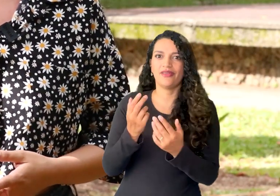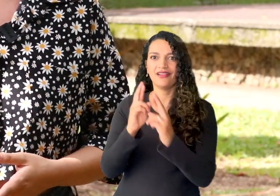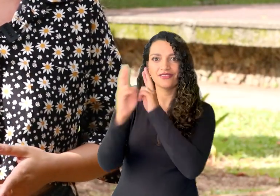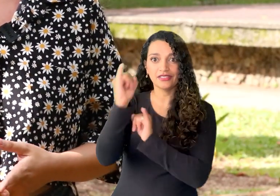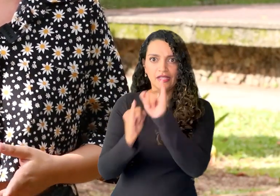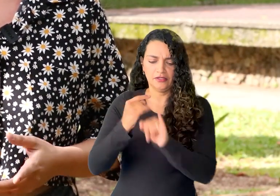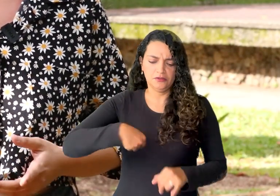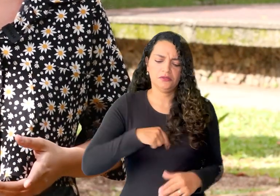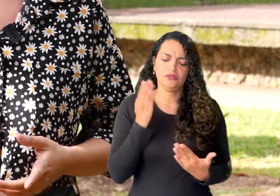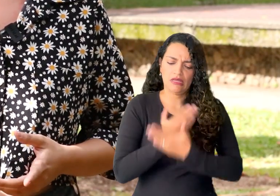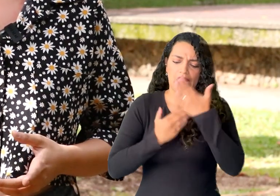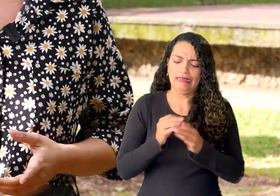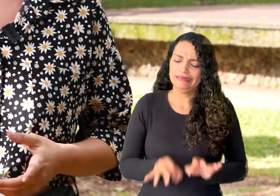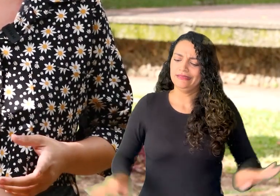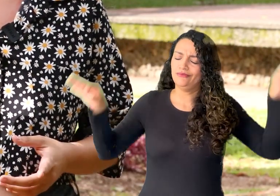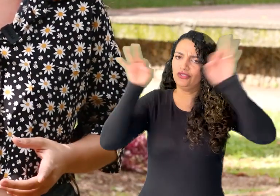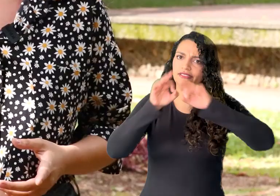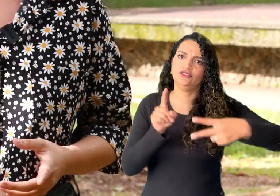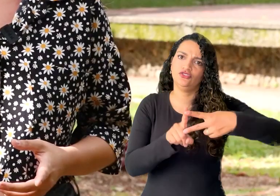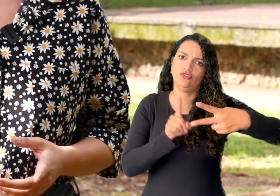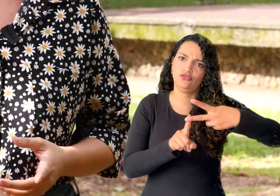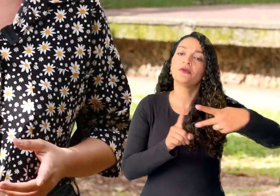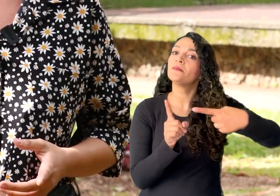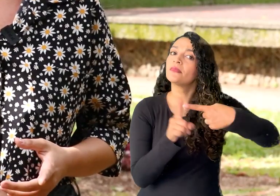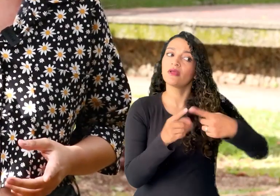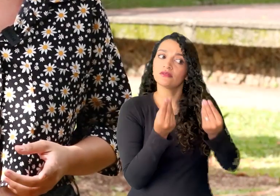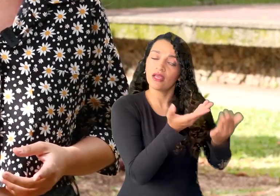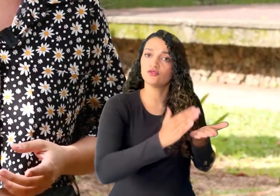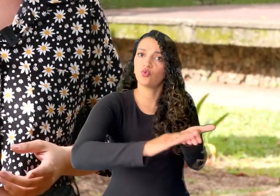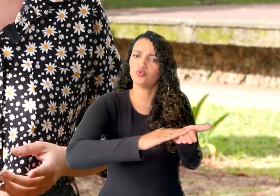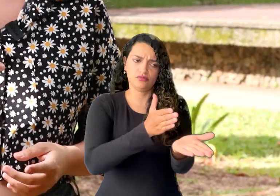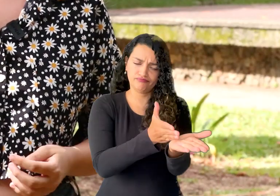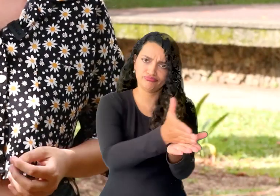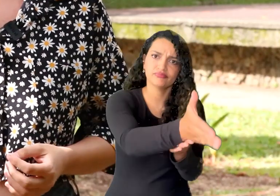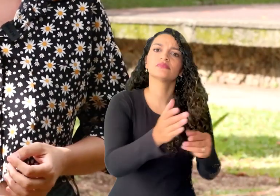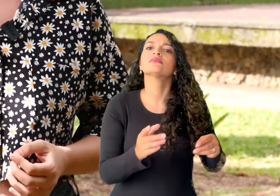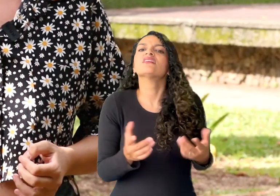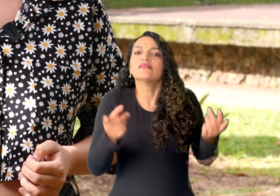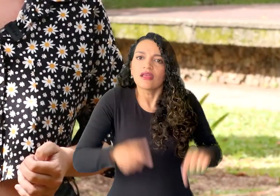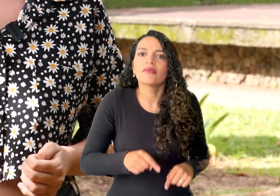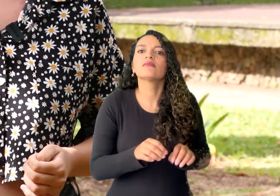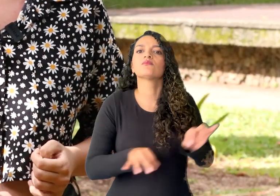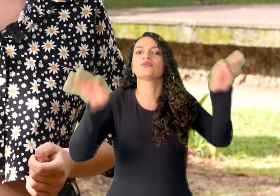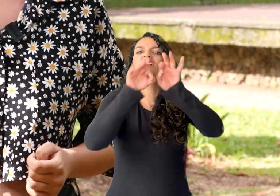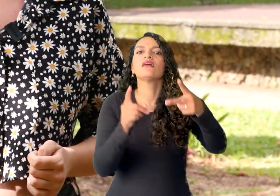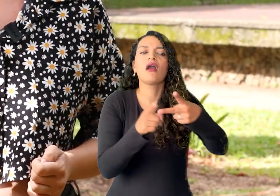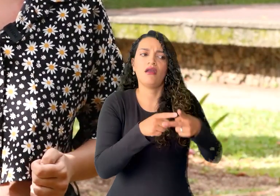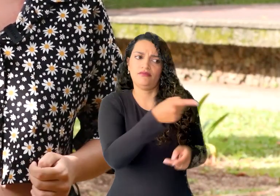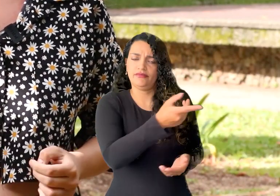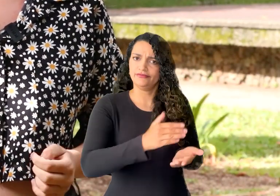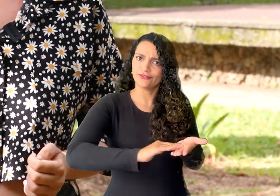Relaciones Internacionales dirigió su concepto en función de estos dos últimos aspectos: el imperativo de ofrecerles